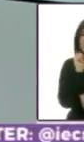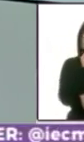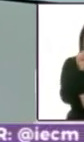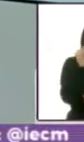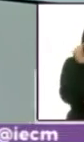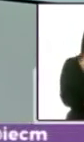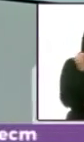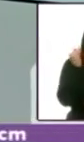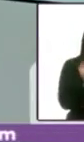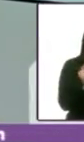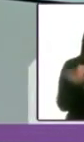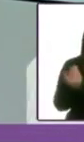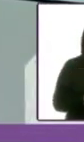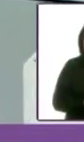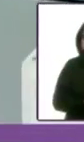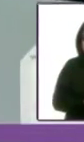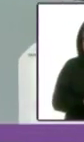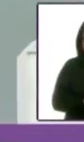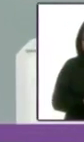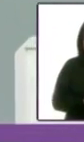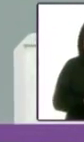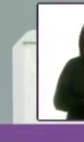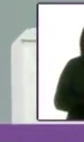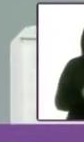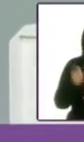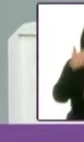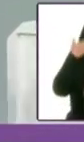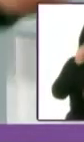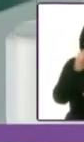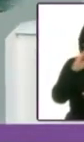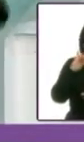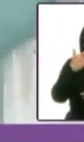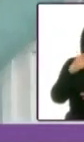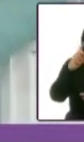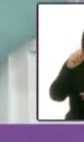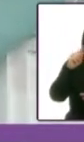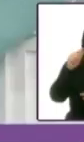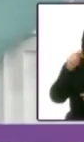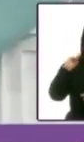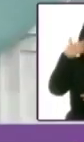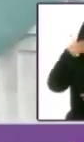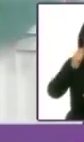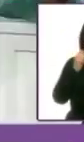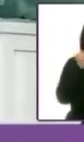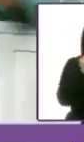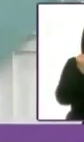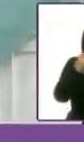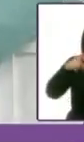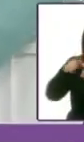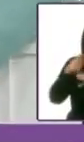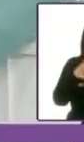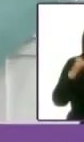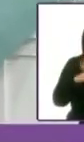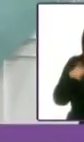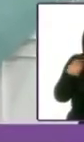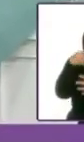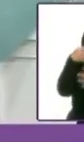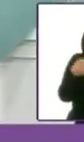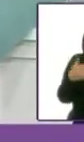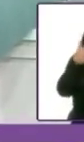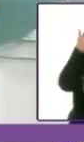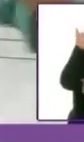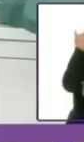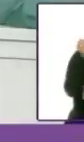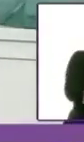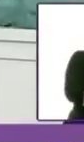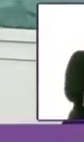supuesta persona y diga, él era el que me acusaba de trata, ¿no? El que me explotaba. El que me